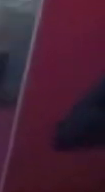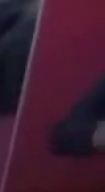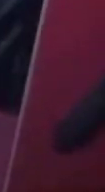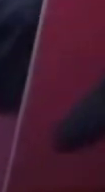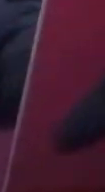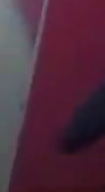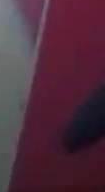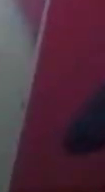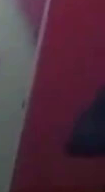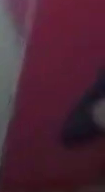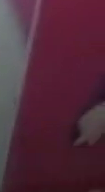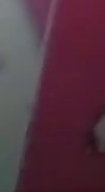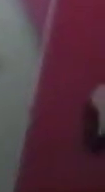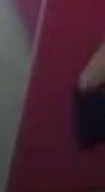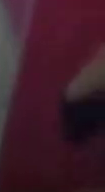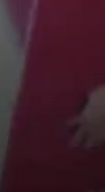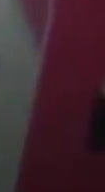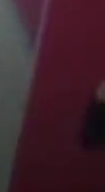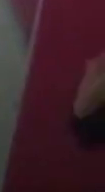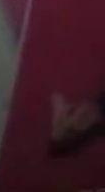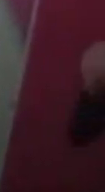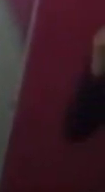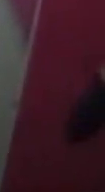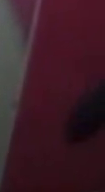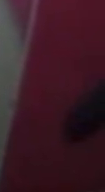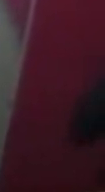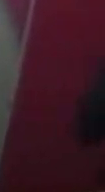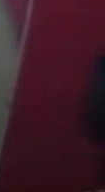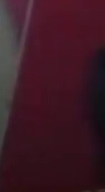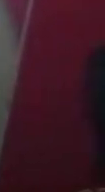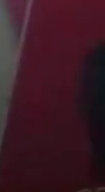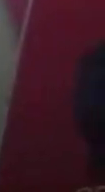Todo lo demás lo entregaron.